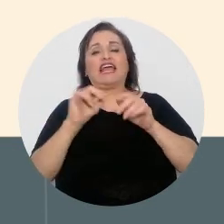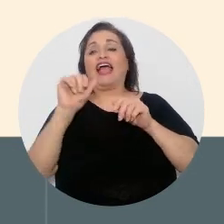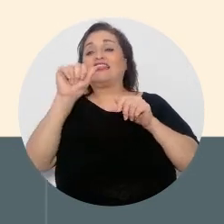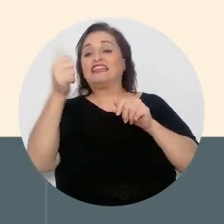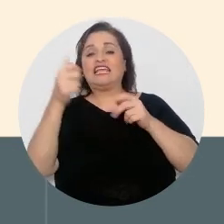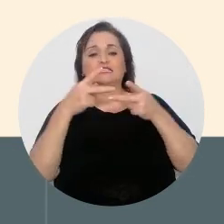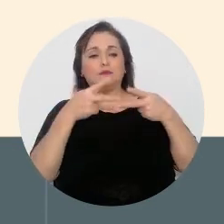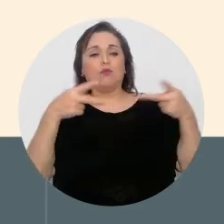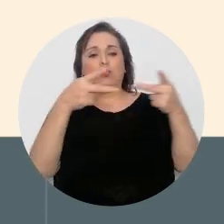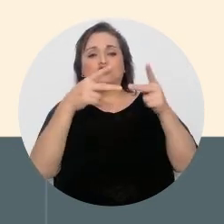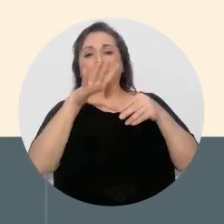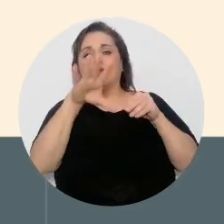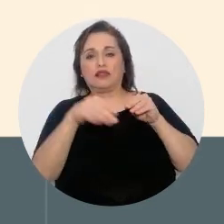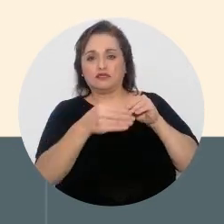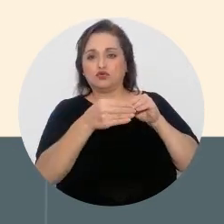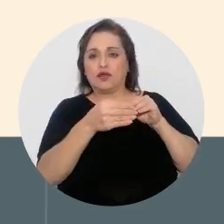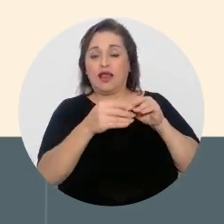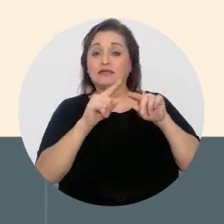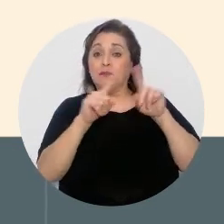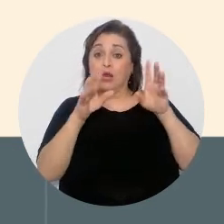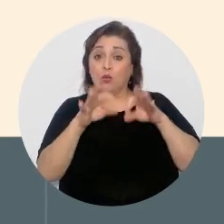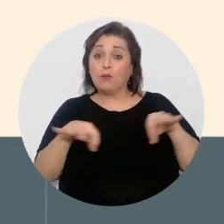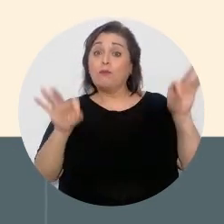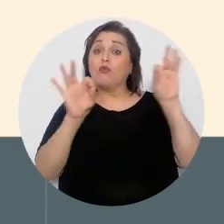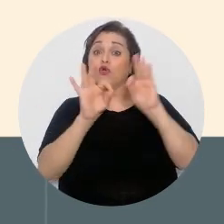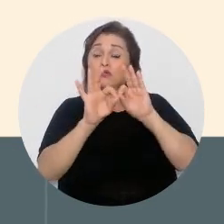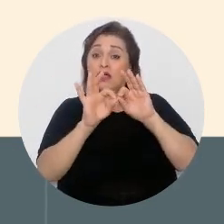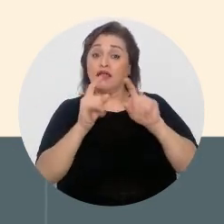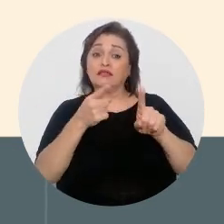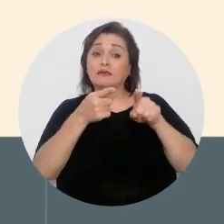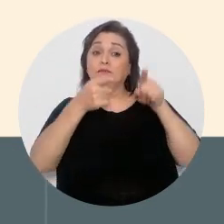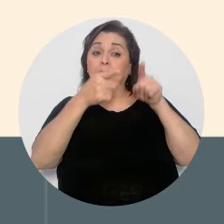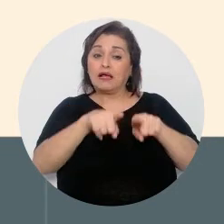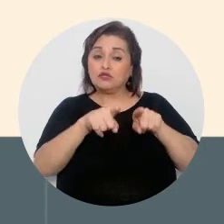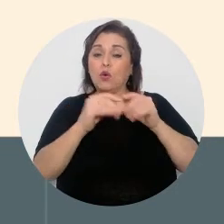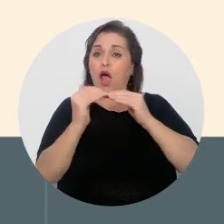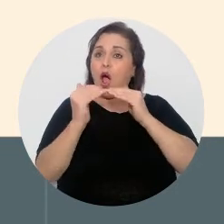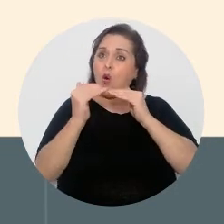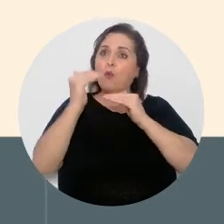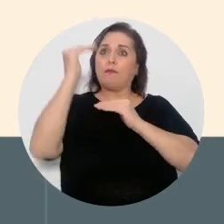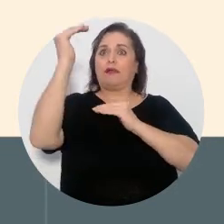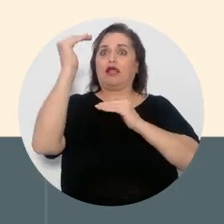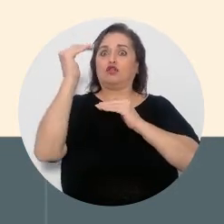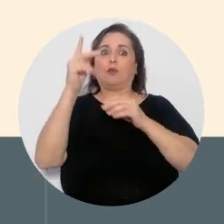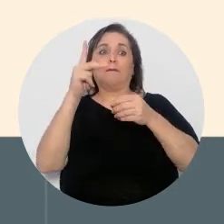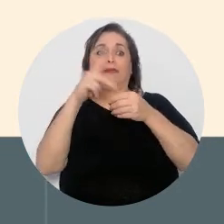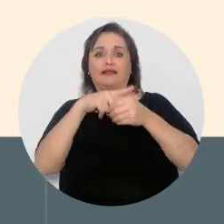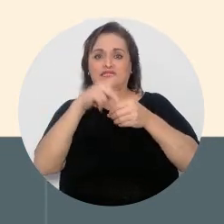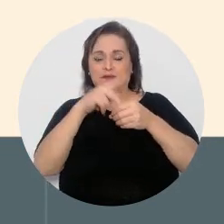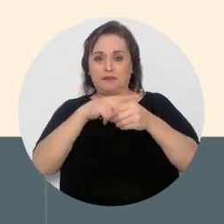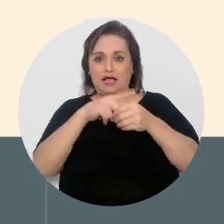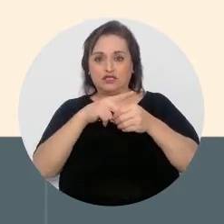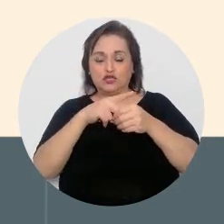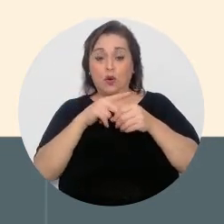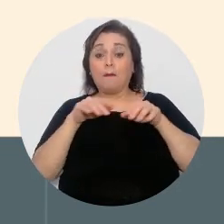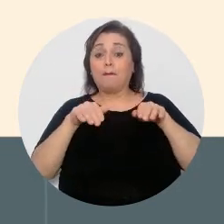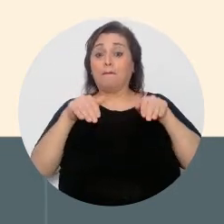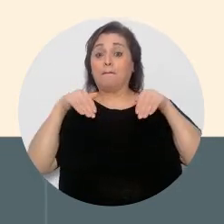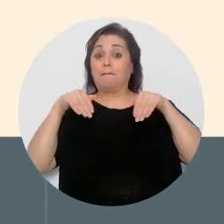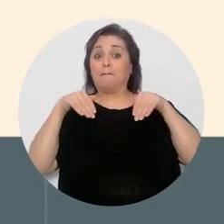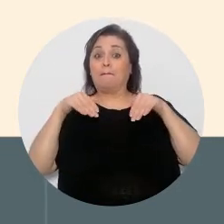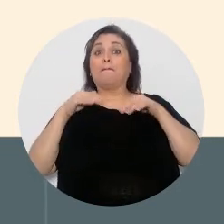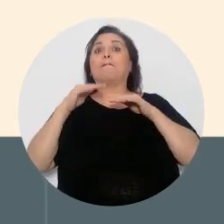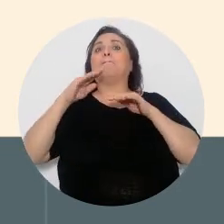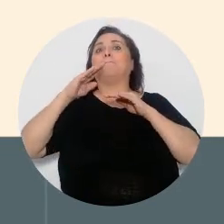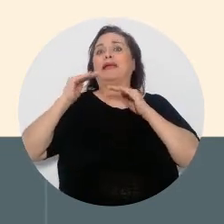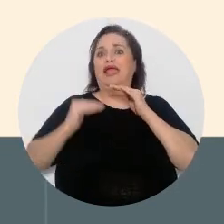10 cargos adicionales. Pero lo importante que fue, bueno, sí se dio un efecto en el aumento de la participación, es decir, se disminuyó